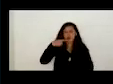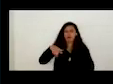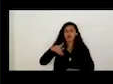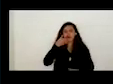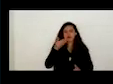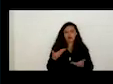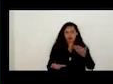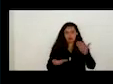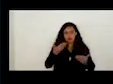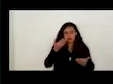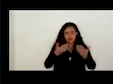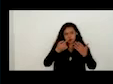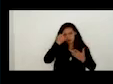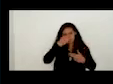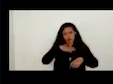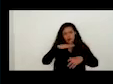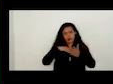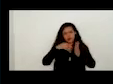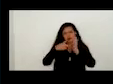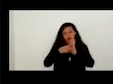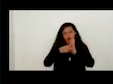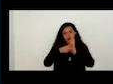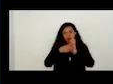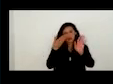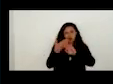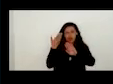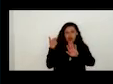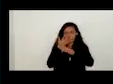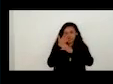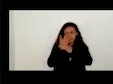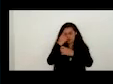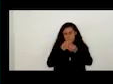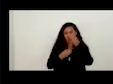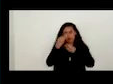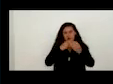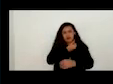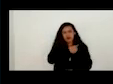equilibrada, de acuerdo al método que mencionaba, que pudiera ser una alimentación saludable.